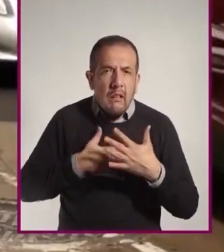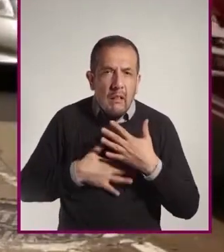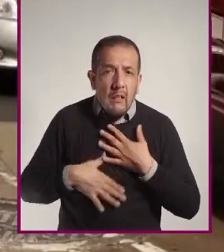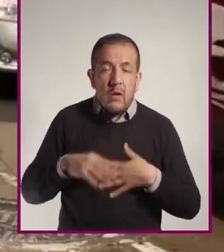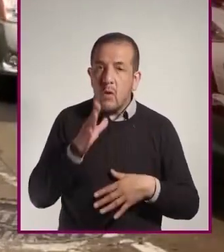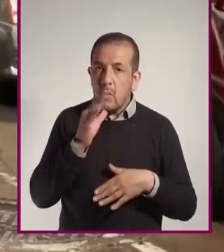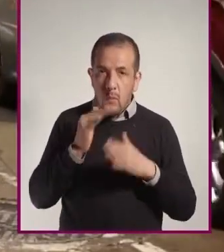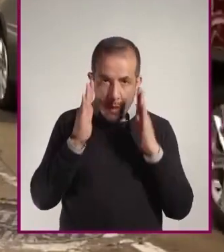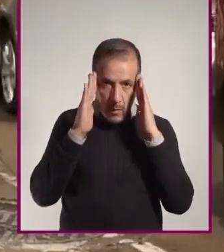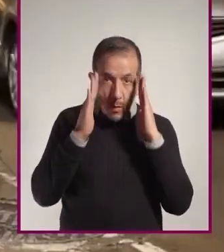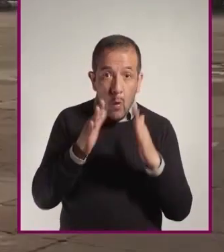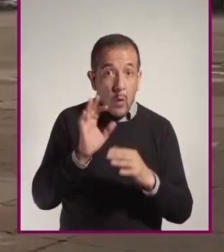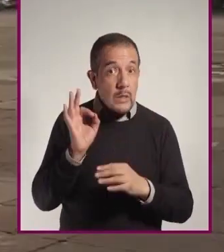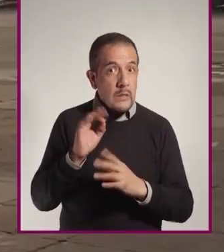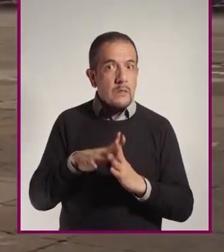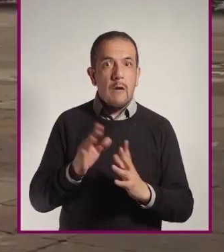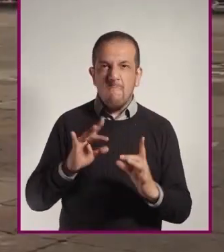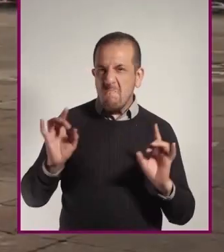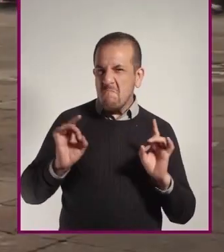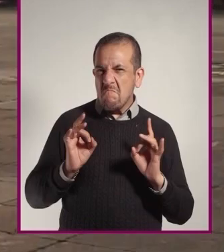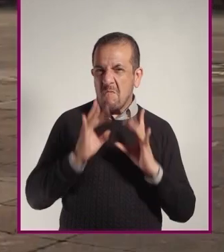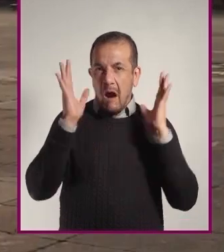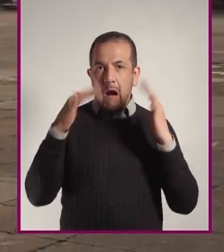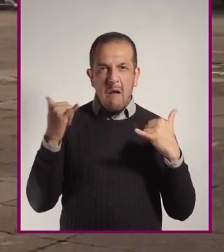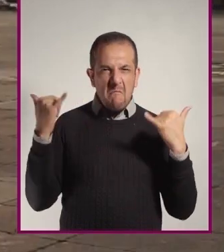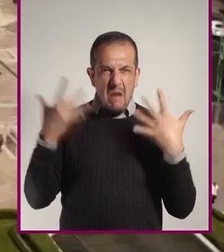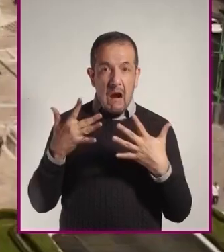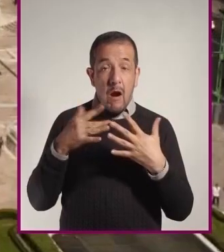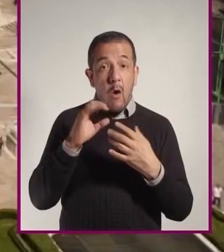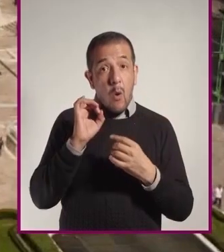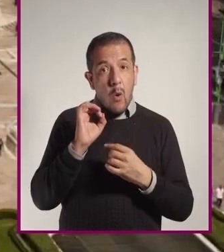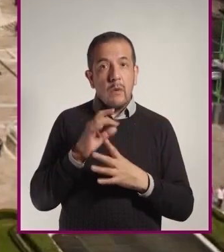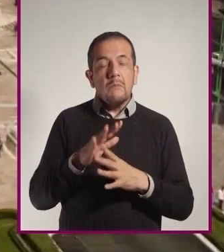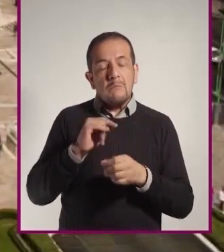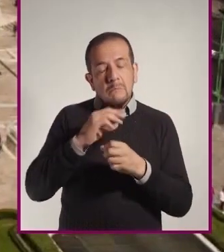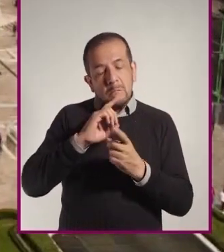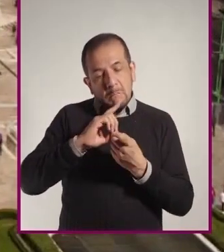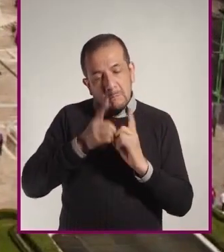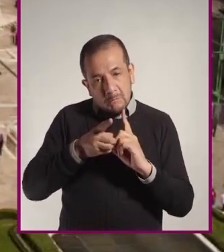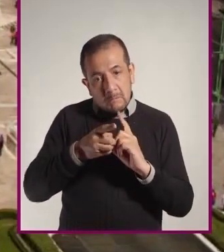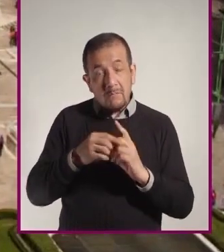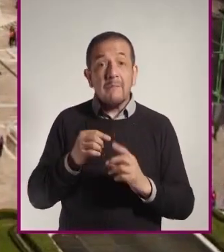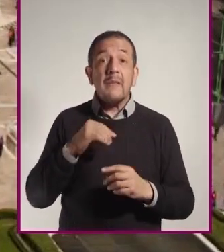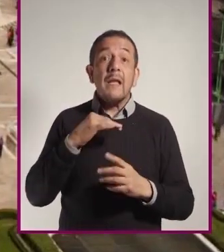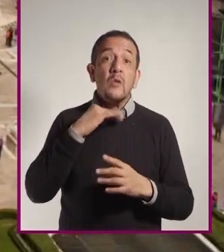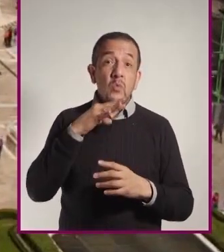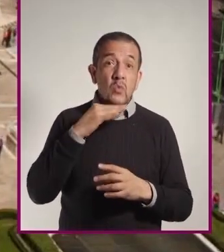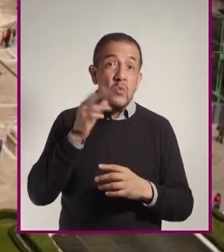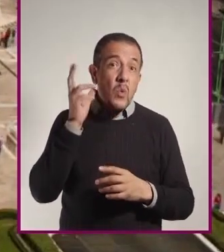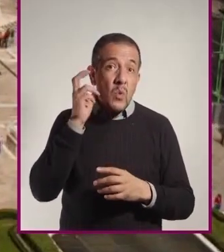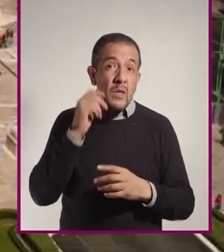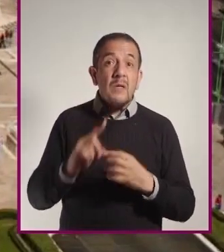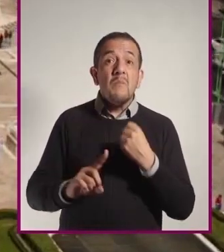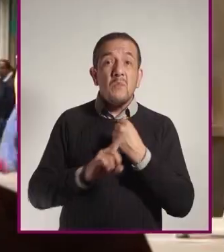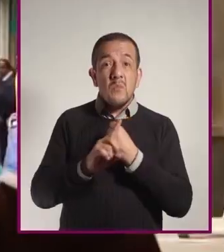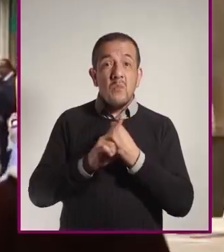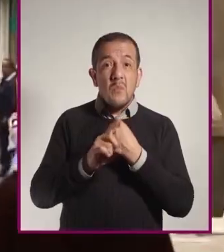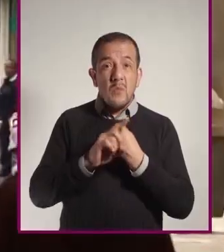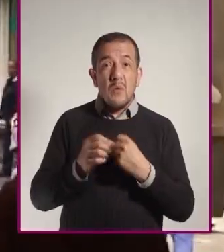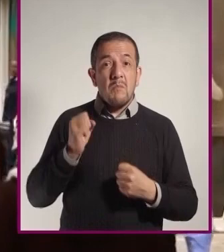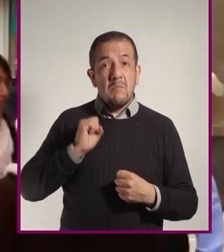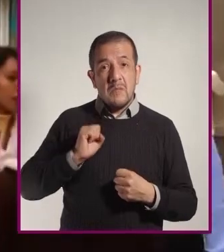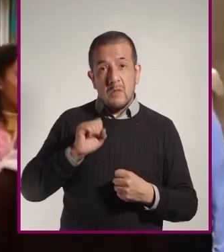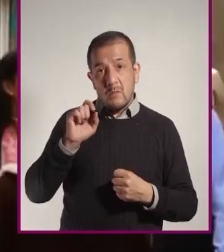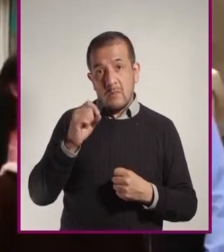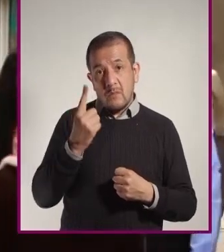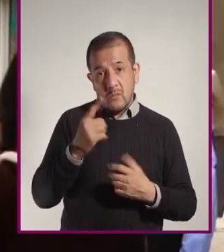concentrarse, agresividad o depresión. La contaminación acústica es uno de los más grandes problemas del siglo XXI. Por